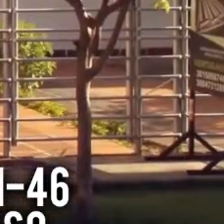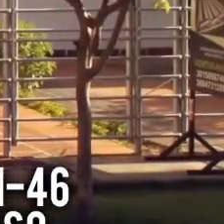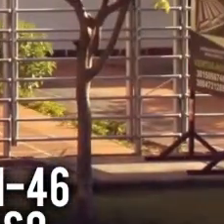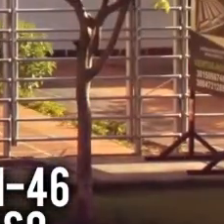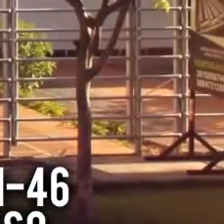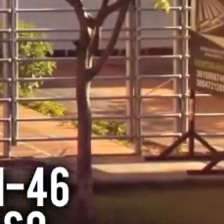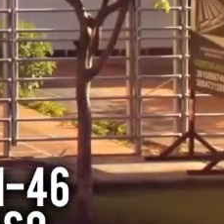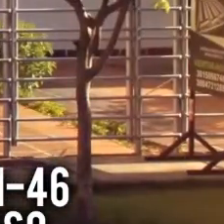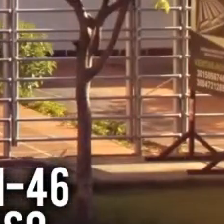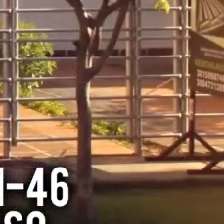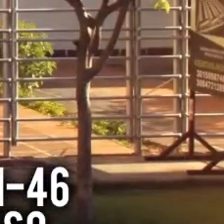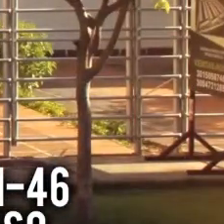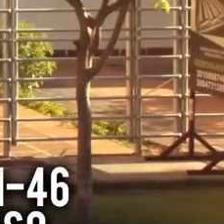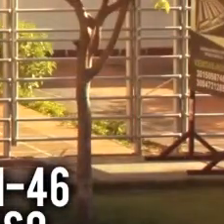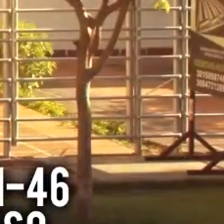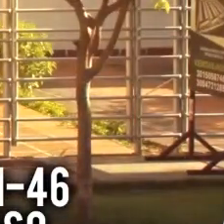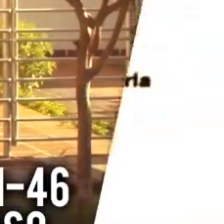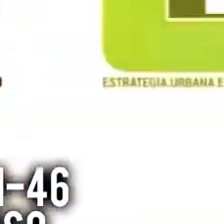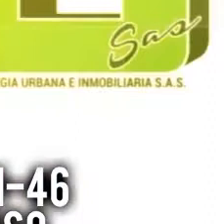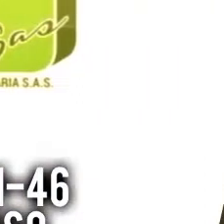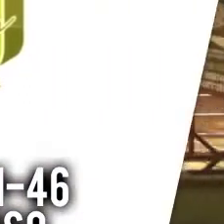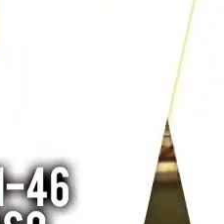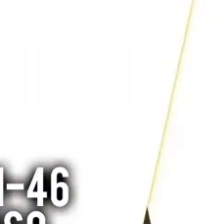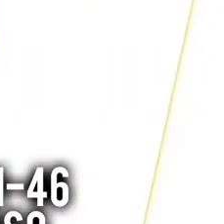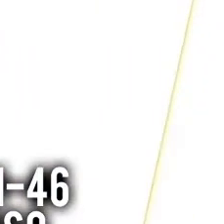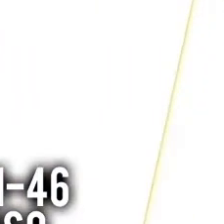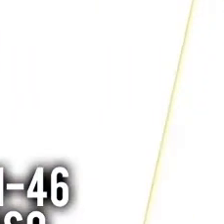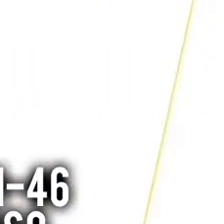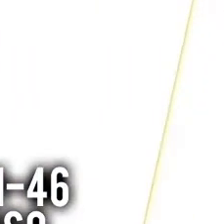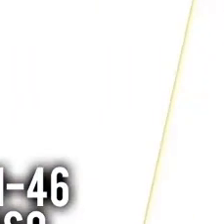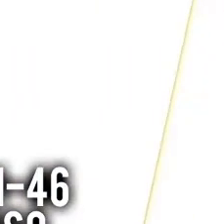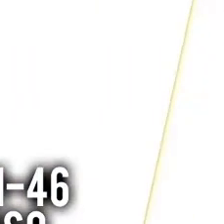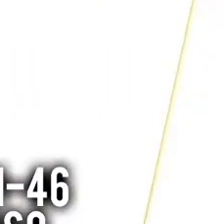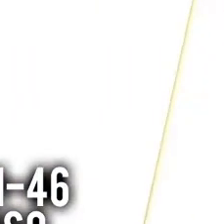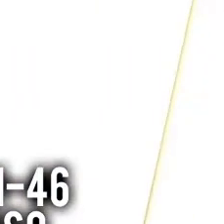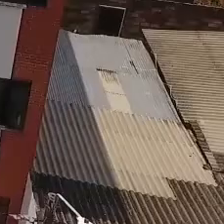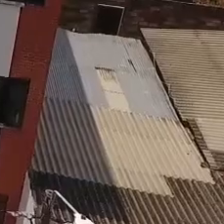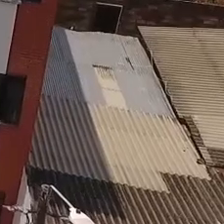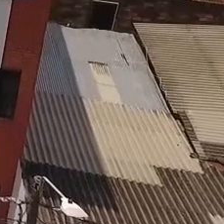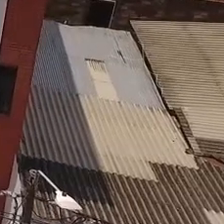son Caprovimpo, Cafaba, Mi Casa Ya, Confenalco y Cajazán.